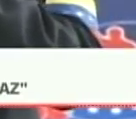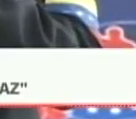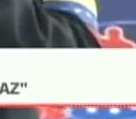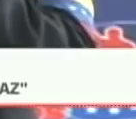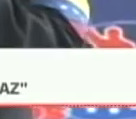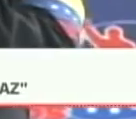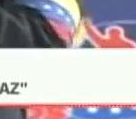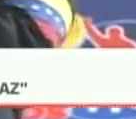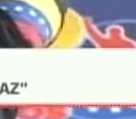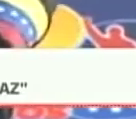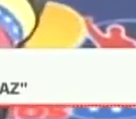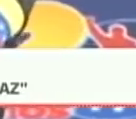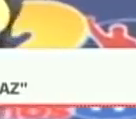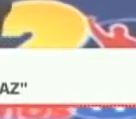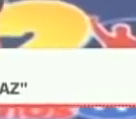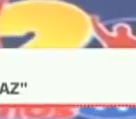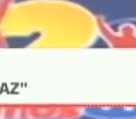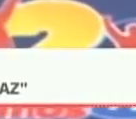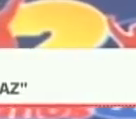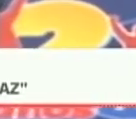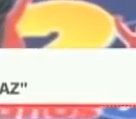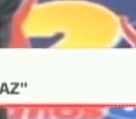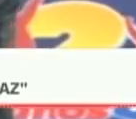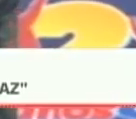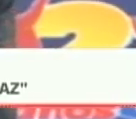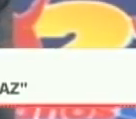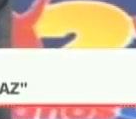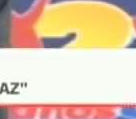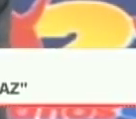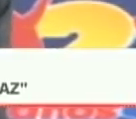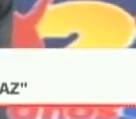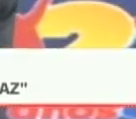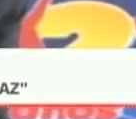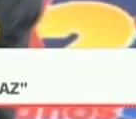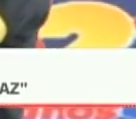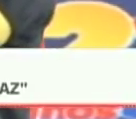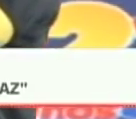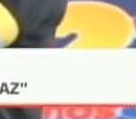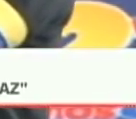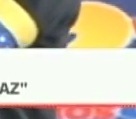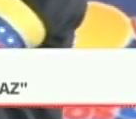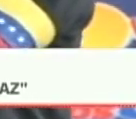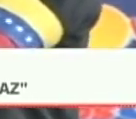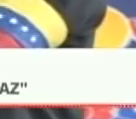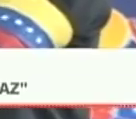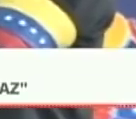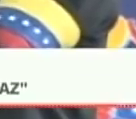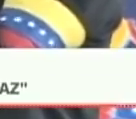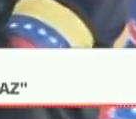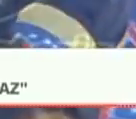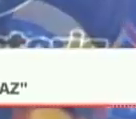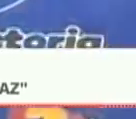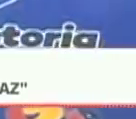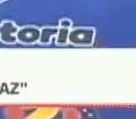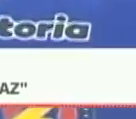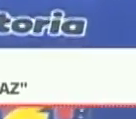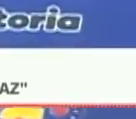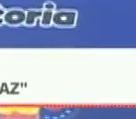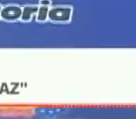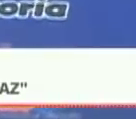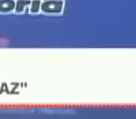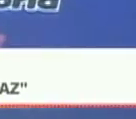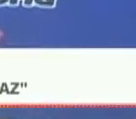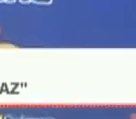Constitución venezolana. Este es el gran reto. Hemos logrado con esta coyuntura, presidente, que muchos abran más los ojos, que